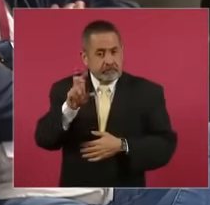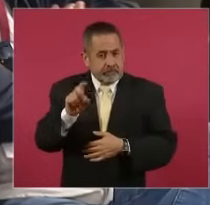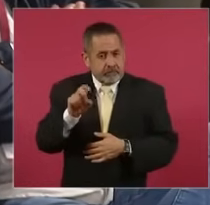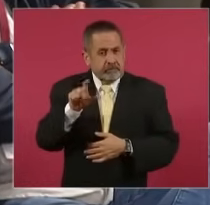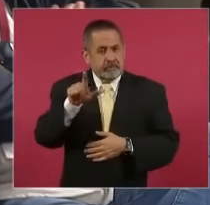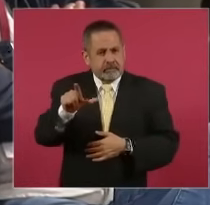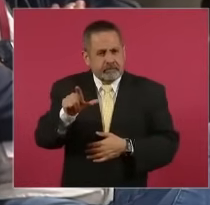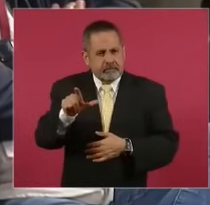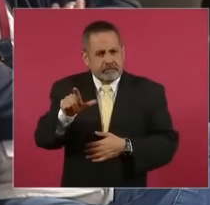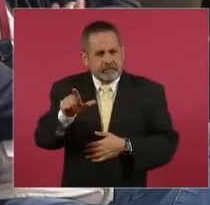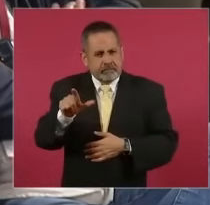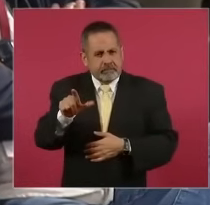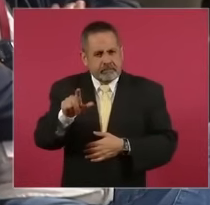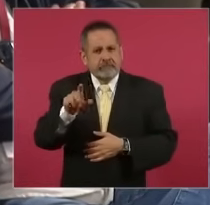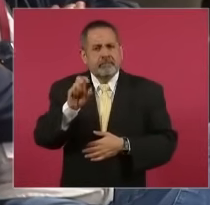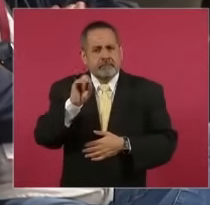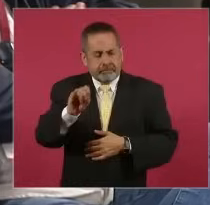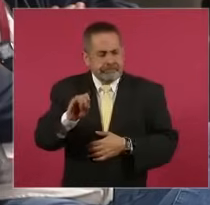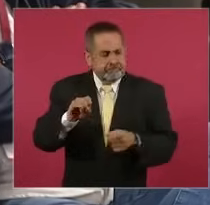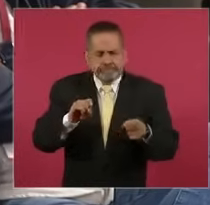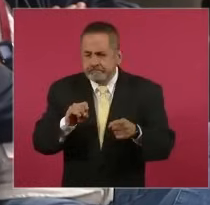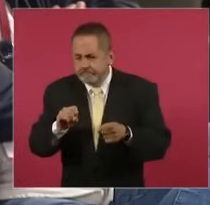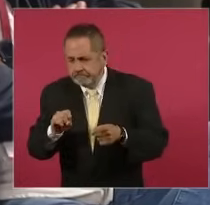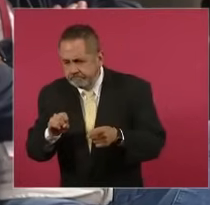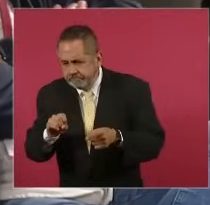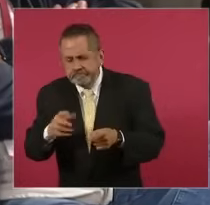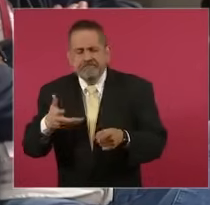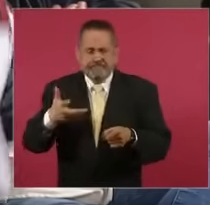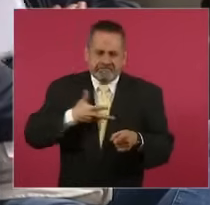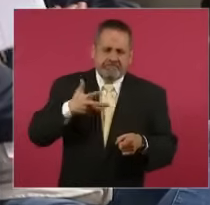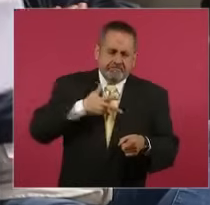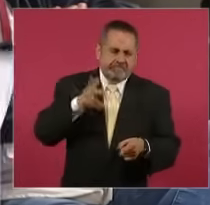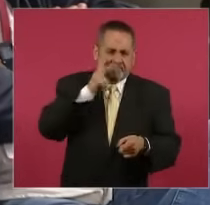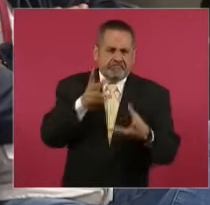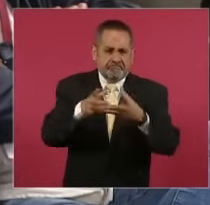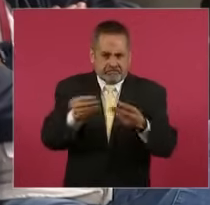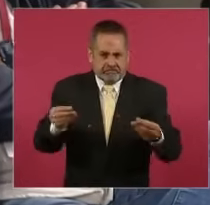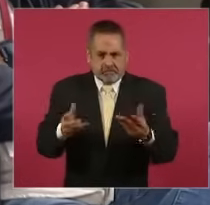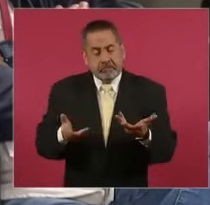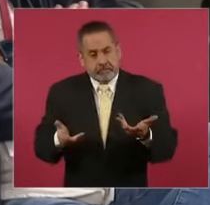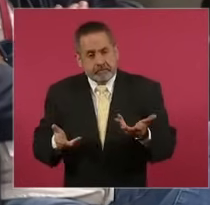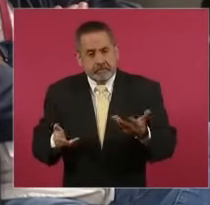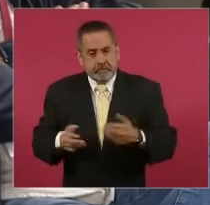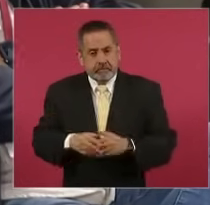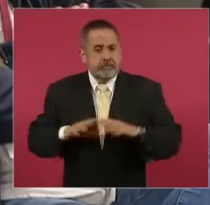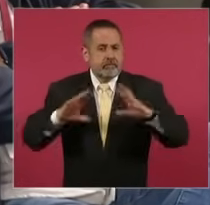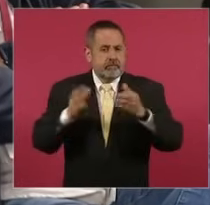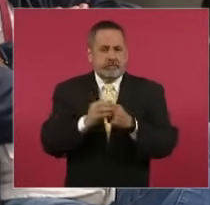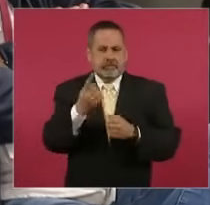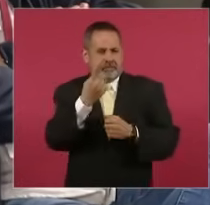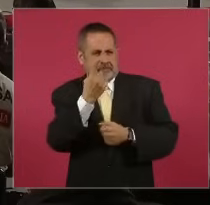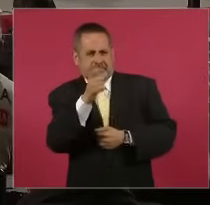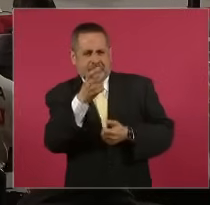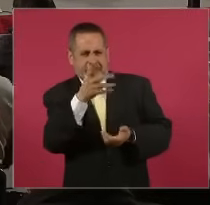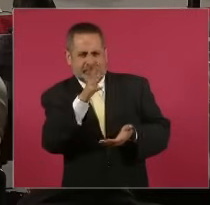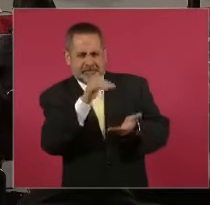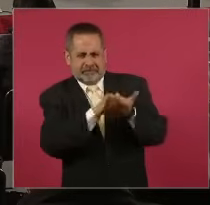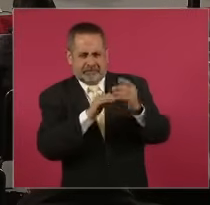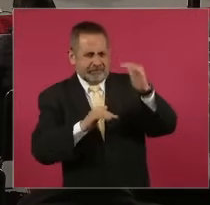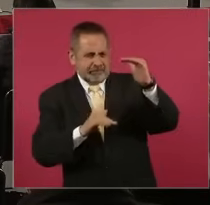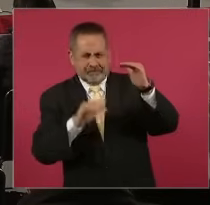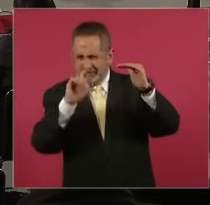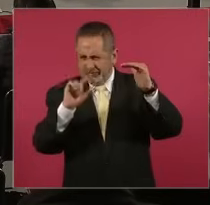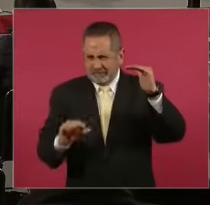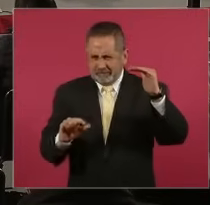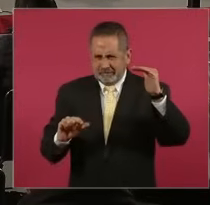12.377 que sí han logrado comprobar que están desaparecidos. Sí. El registro son 110.000. Sí.